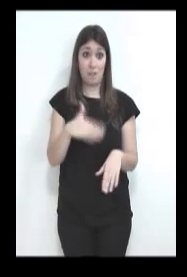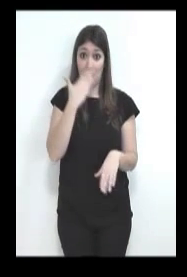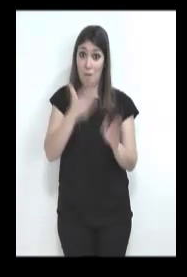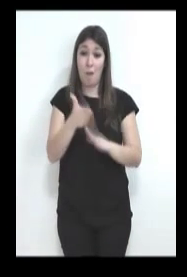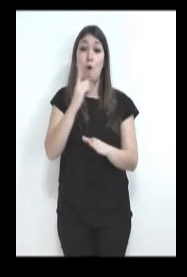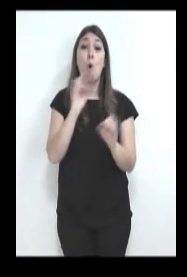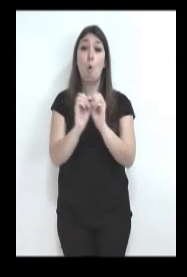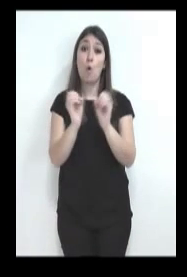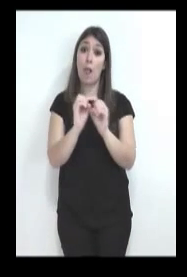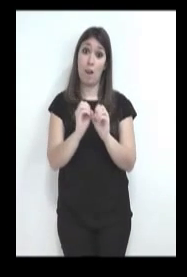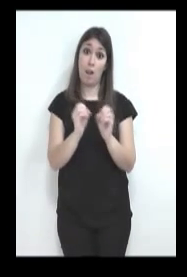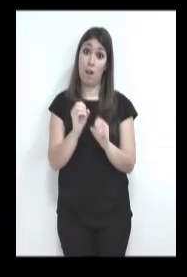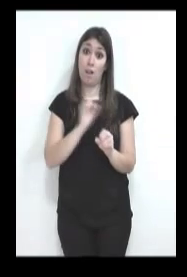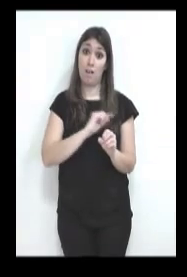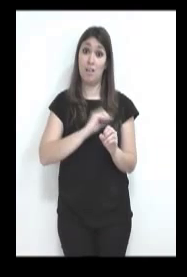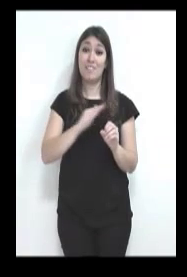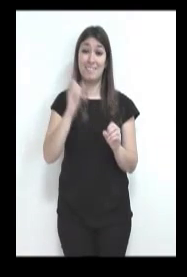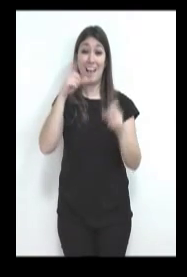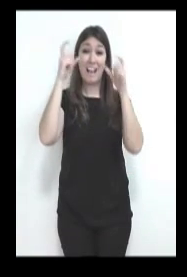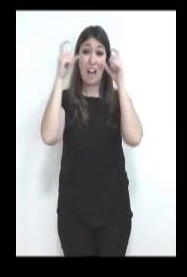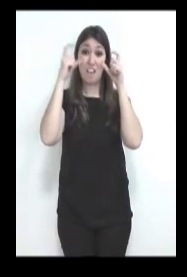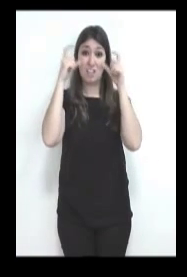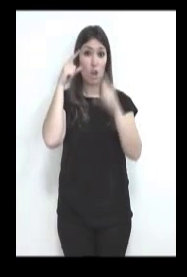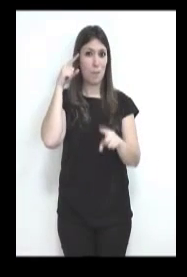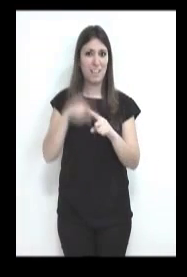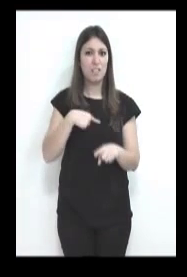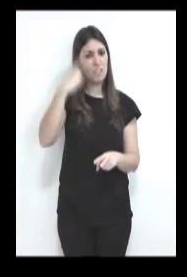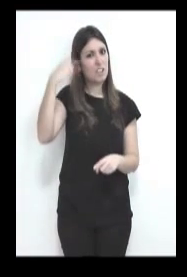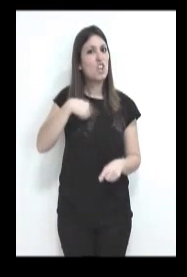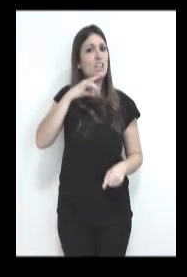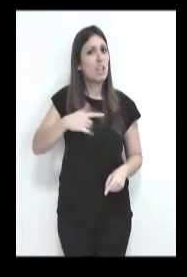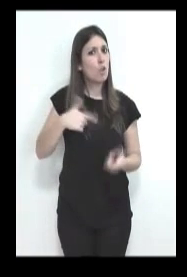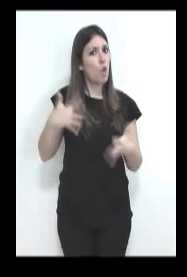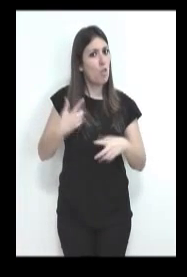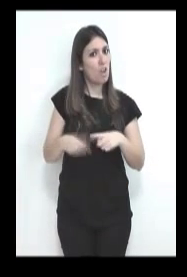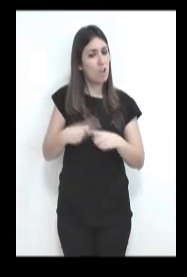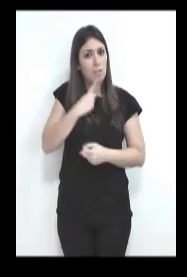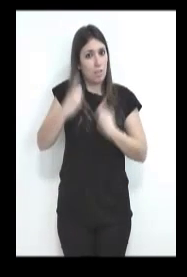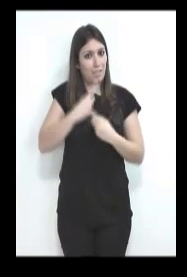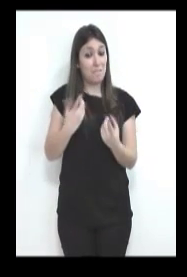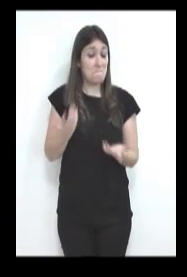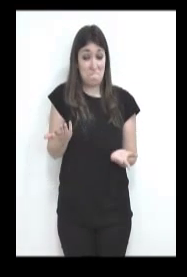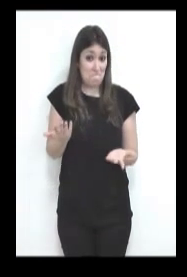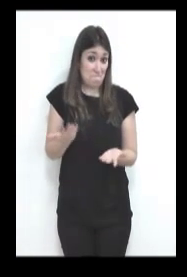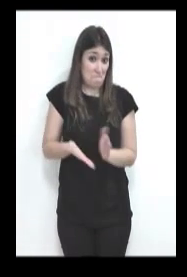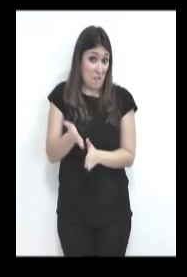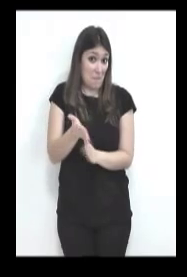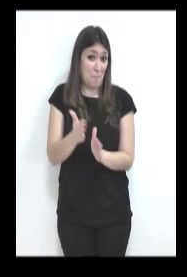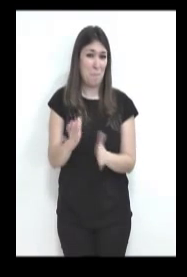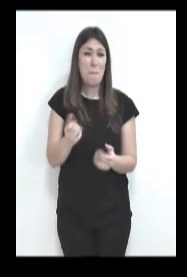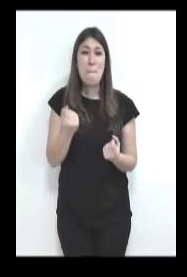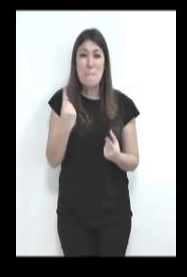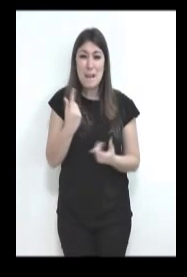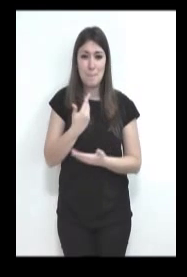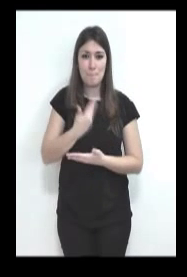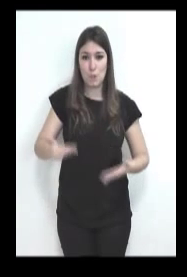de Google en un momento determinado con sus gafas, pero y que hasta eso podemos encontrarnos, pero la realidad es que hay 1.000